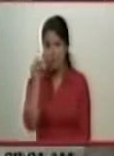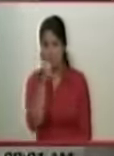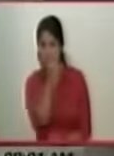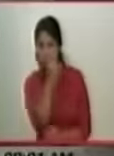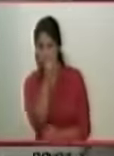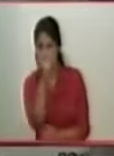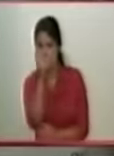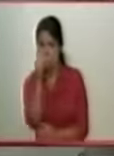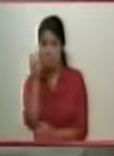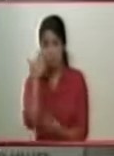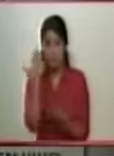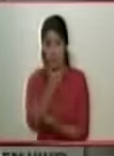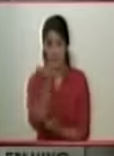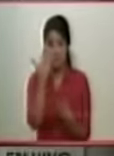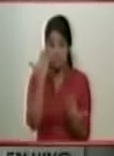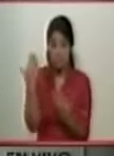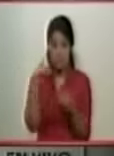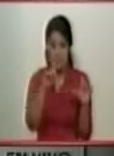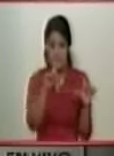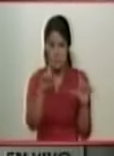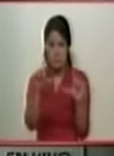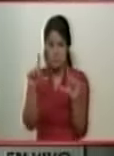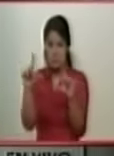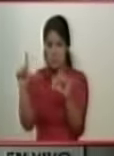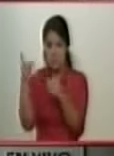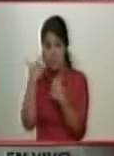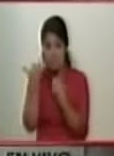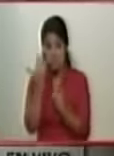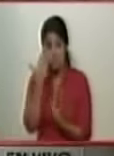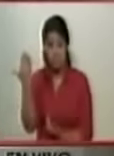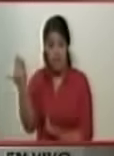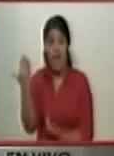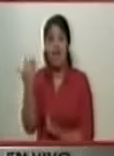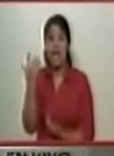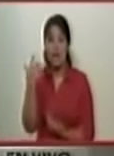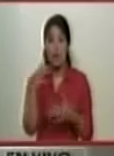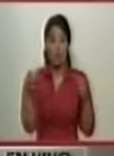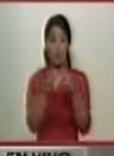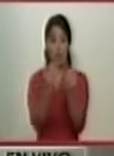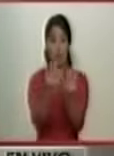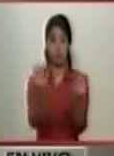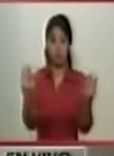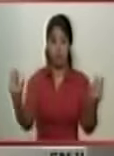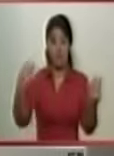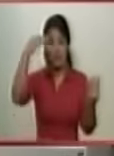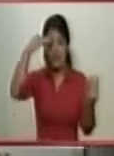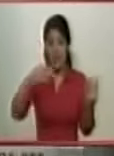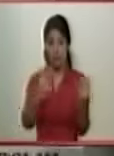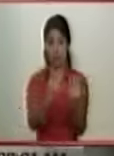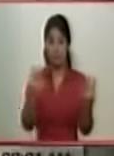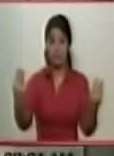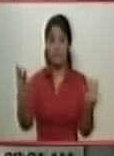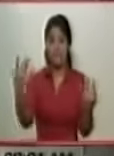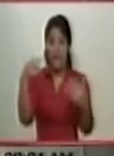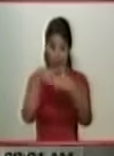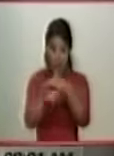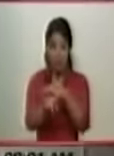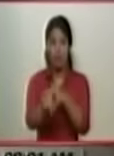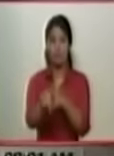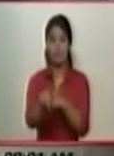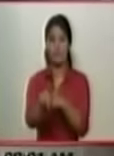cámaras del sistema boliviano de comunicación e información cómo ya el componente militar ha hecho ingreso